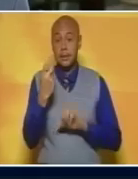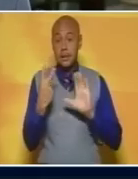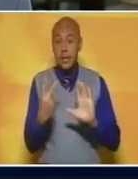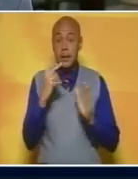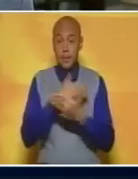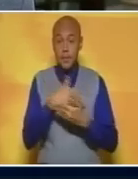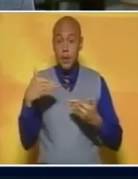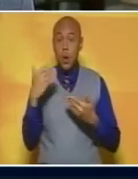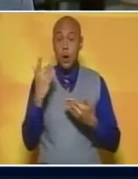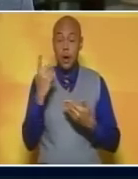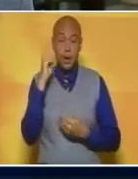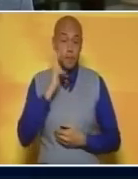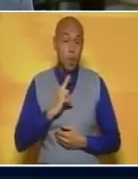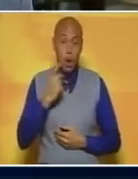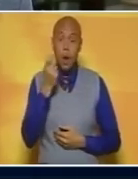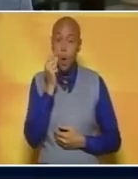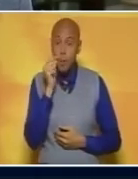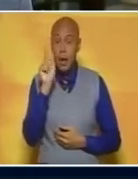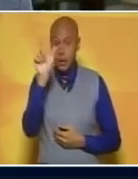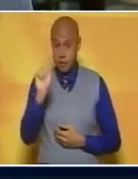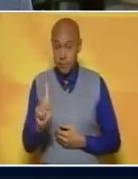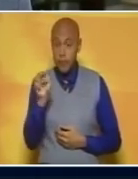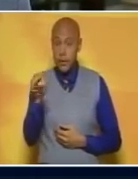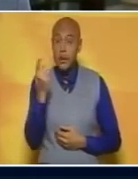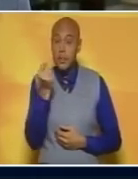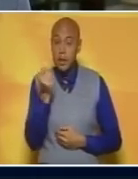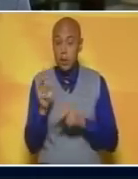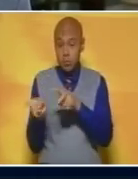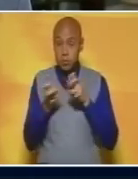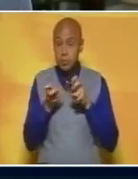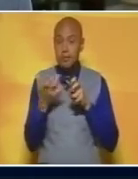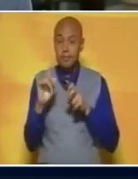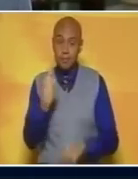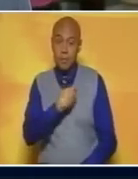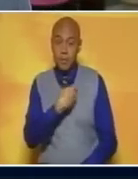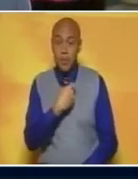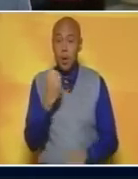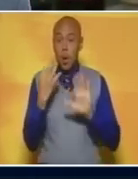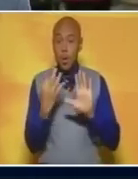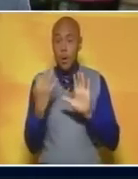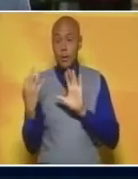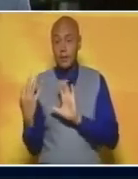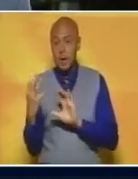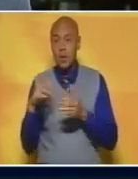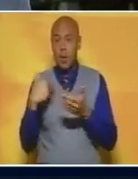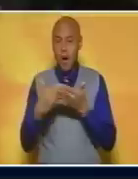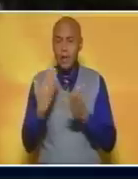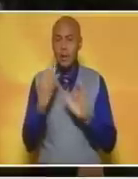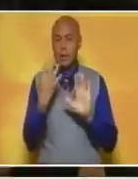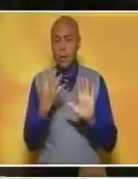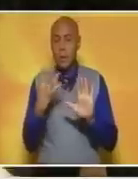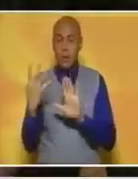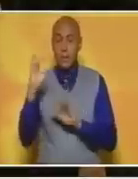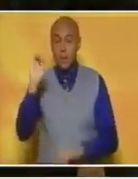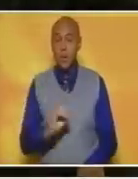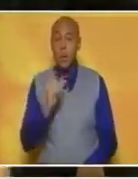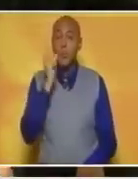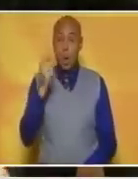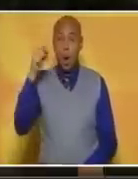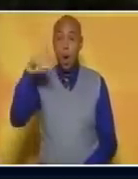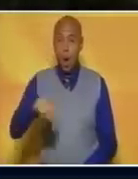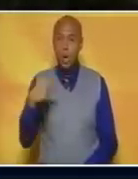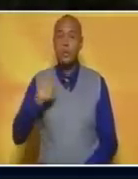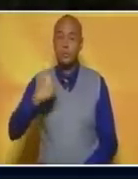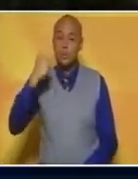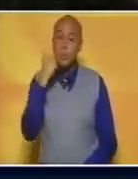bolívares, indudablemente que el docente venezolano tiene un déficit del 98-99%. Hoy